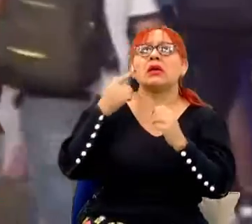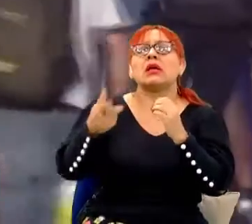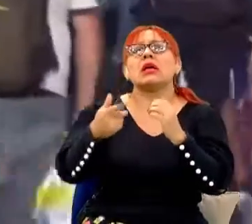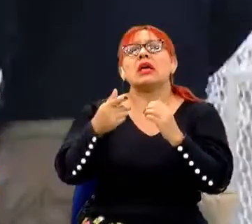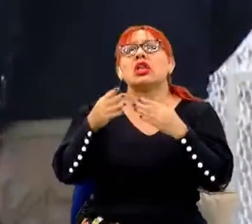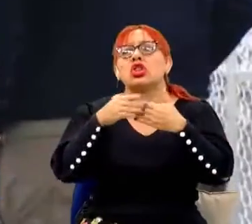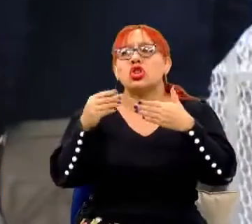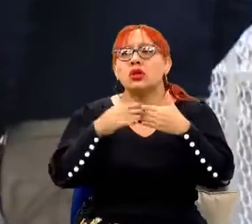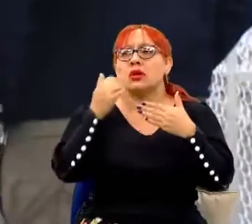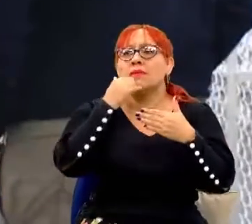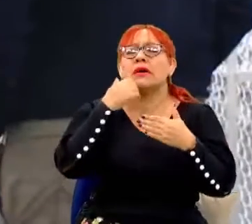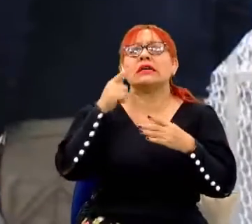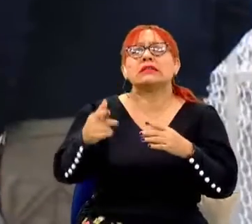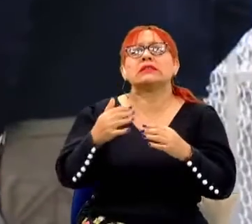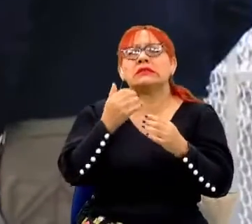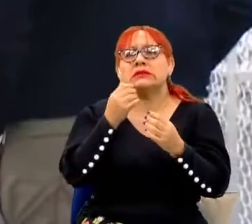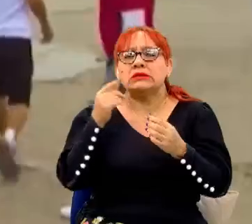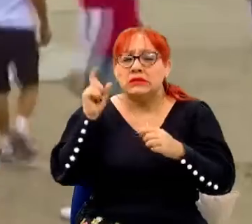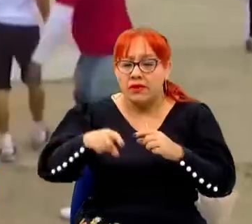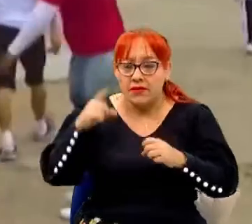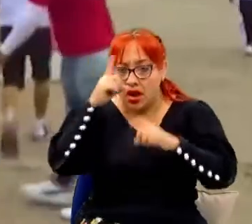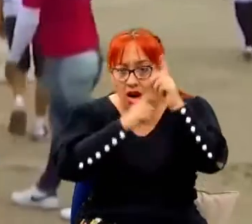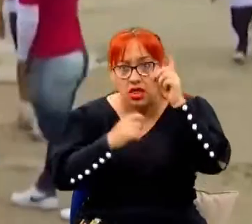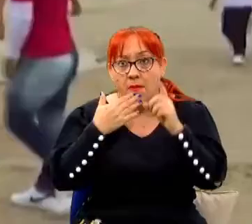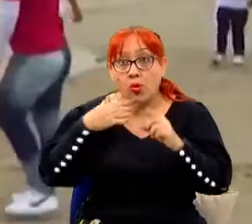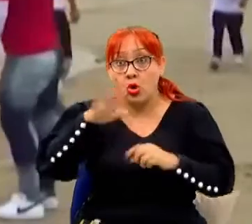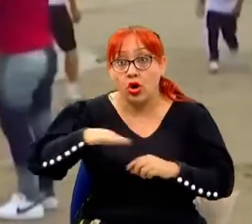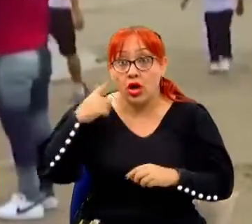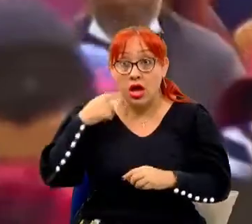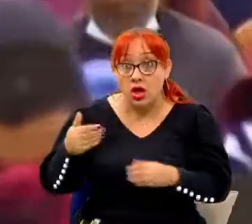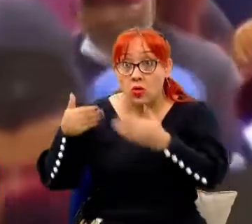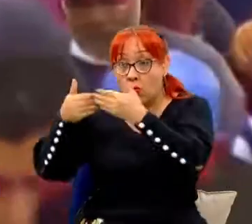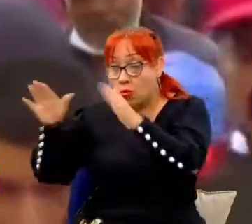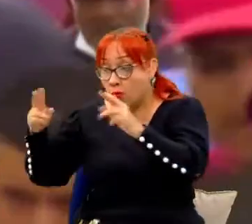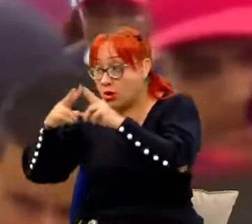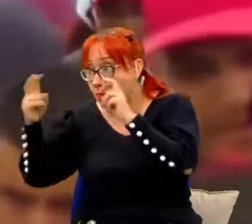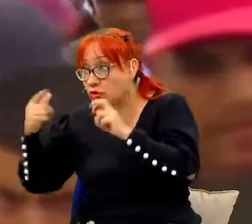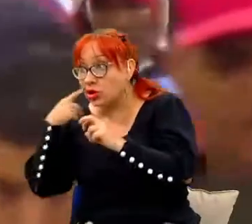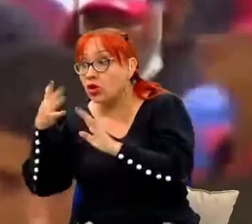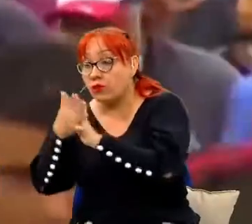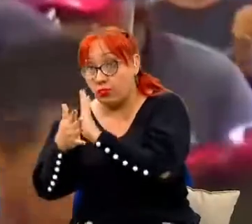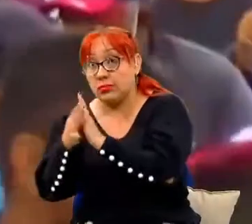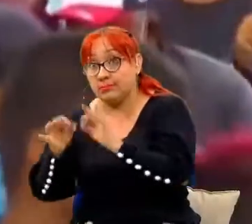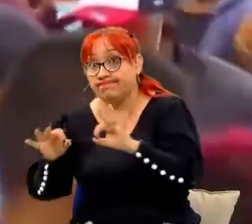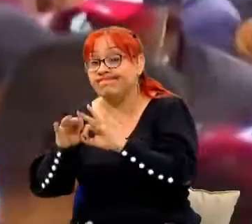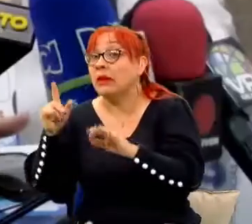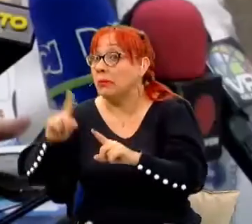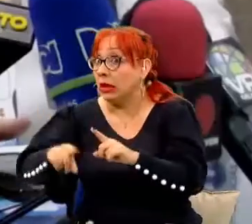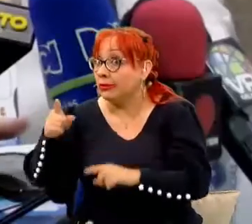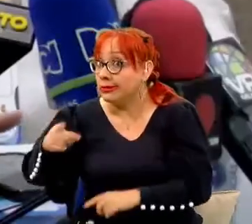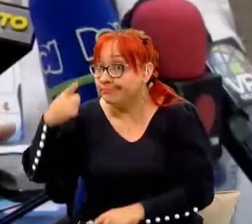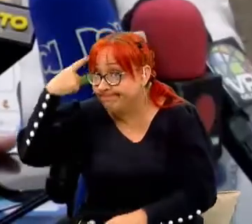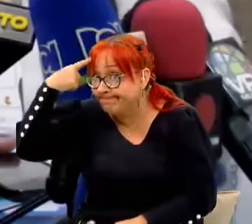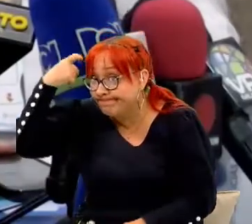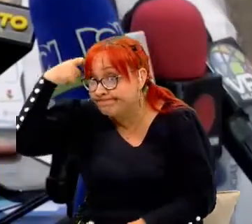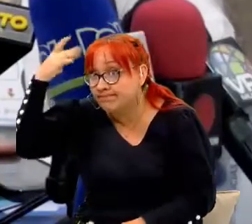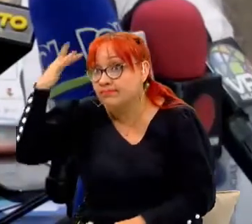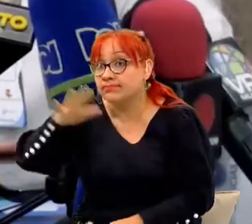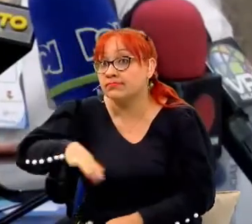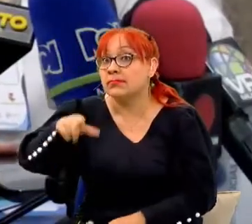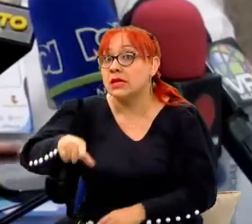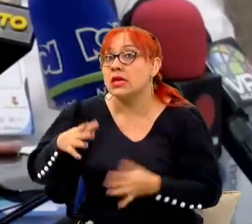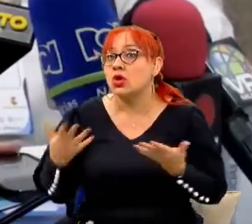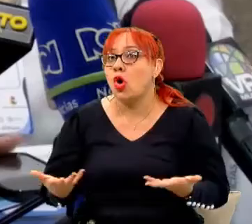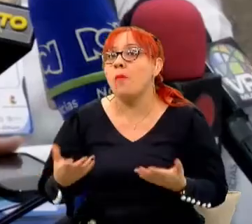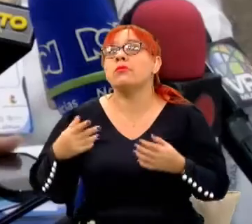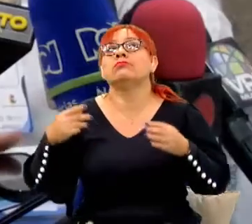y la crisis económica que deberá ser analizada durante esta apertura de la frontera. Un reto que analizan los gremios en estos encuentros.